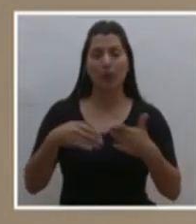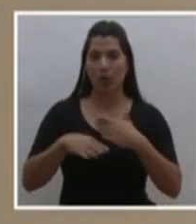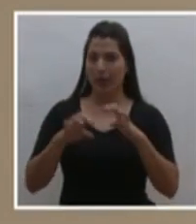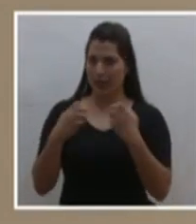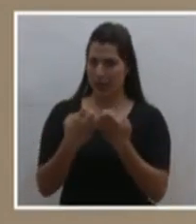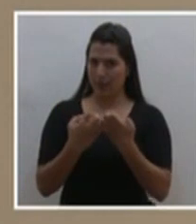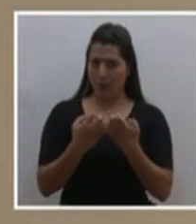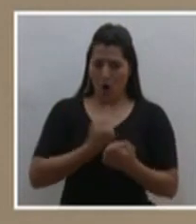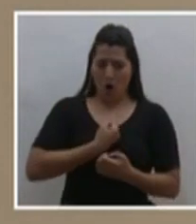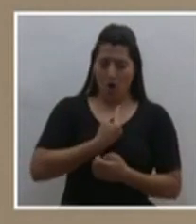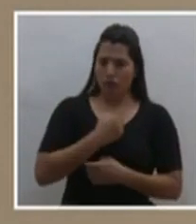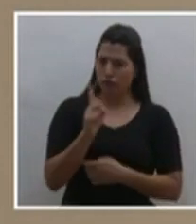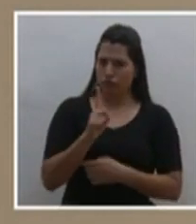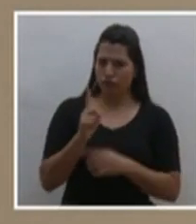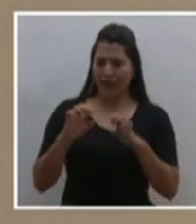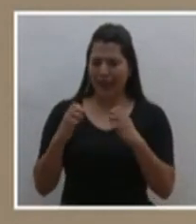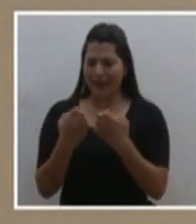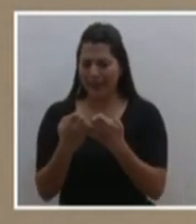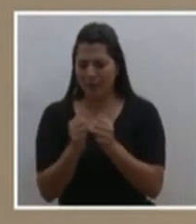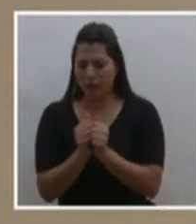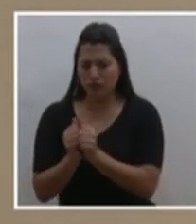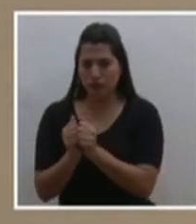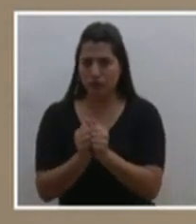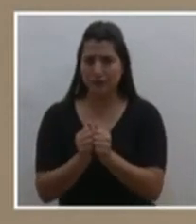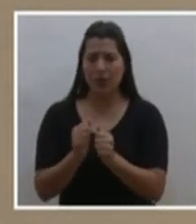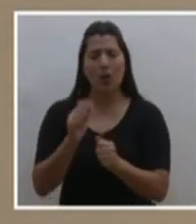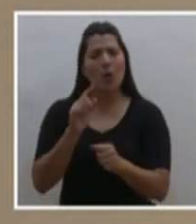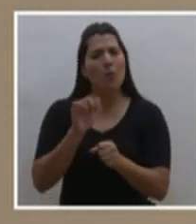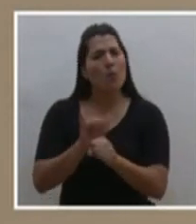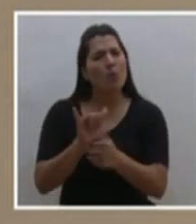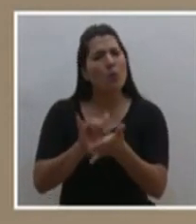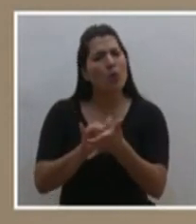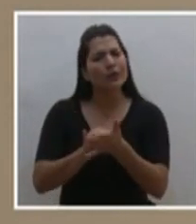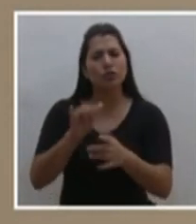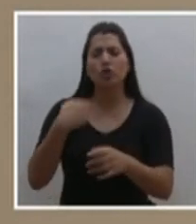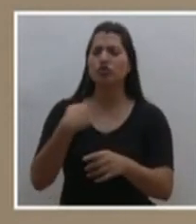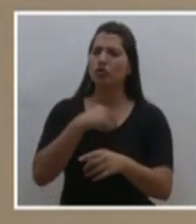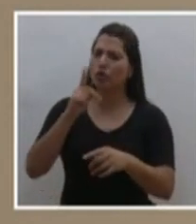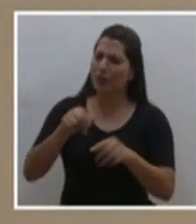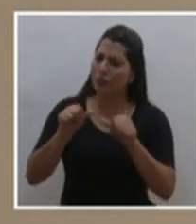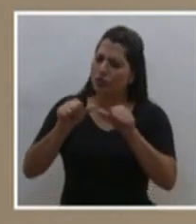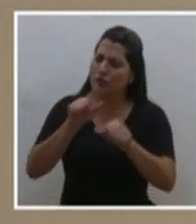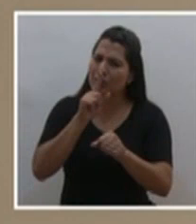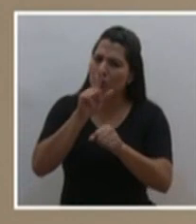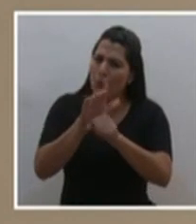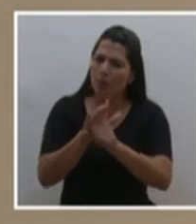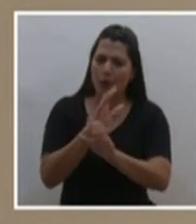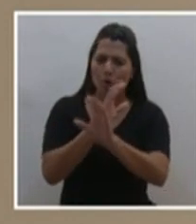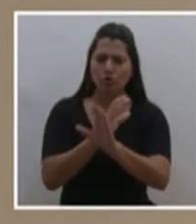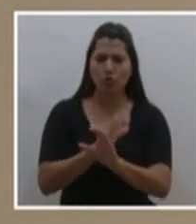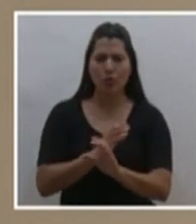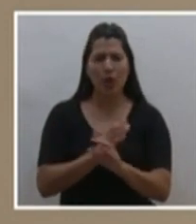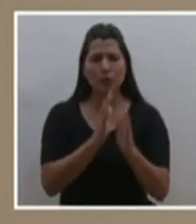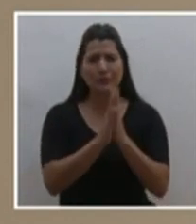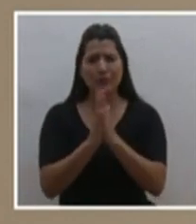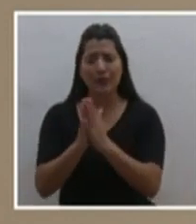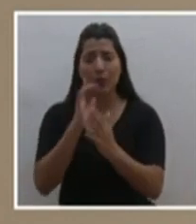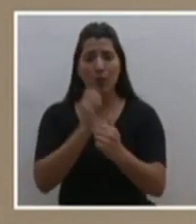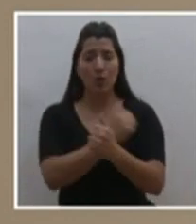ende no podemos aflojar en el cumplimiento estricto y consciente de las medidas solicitadas por las autoridades